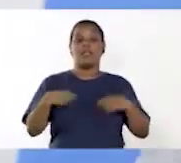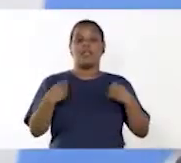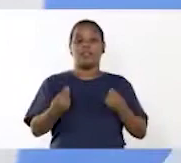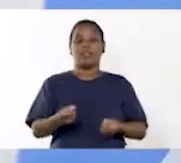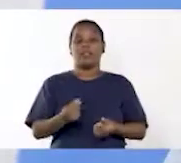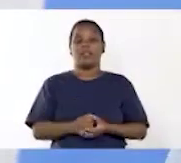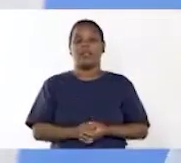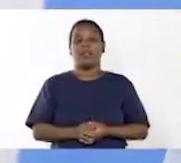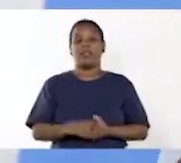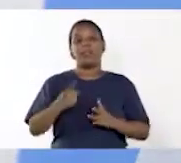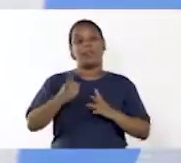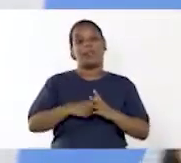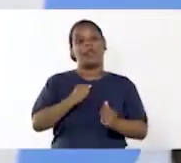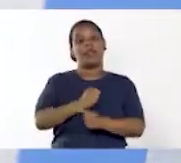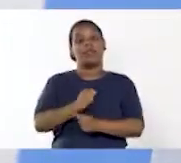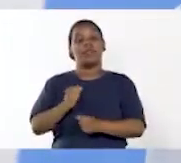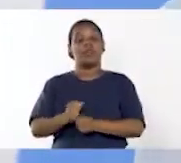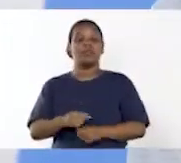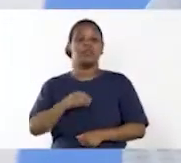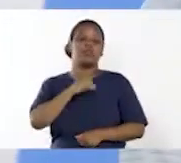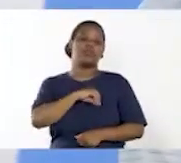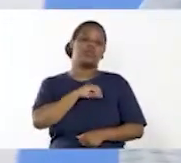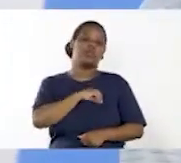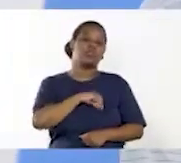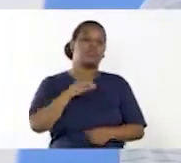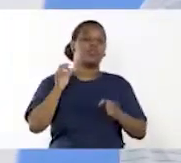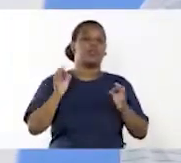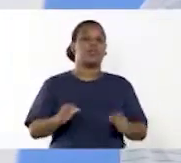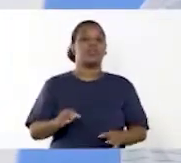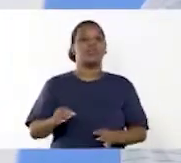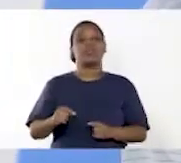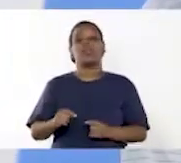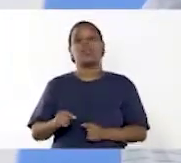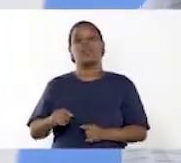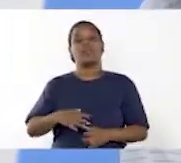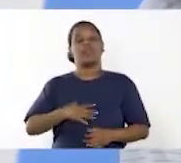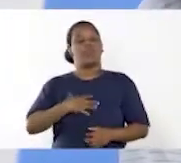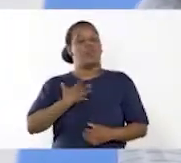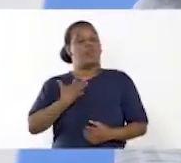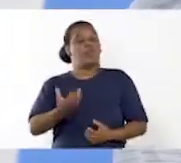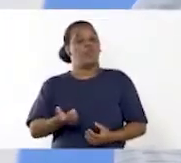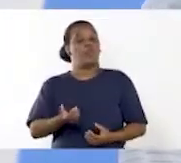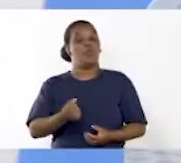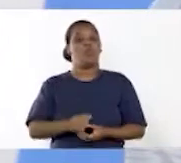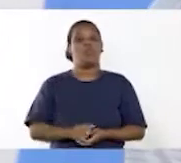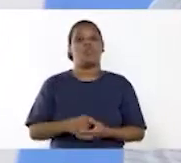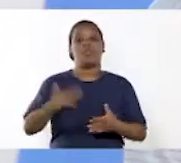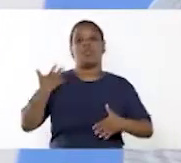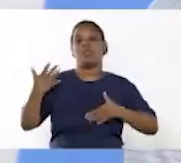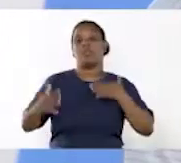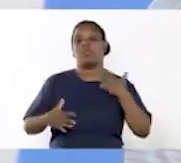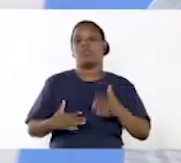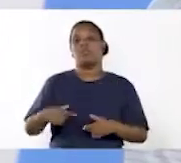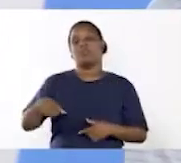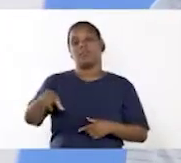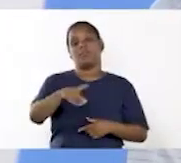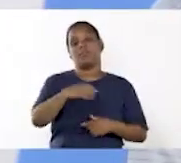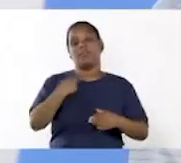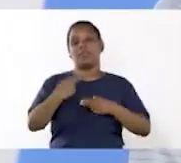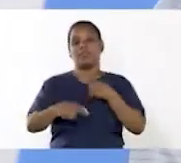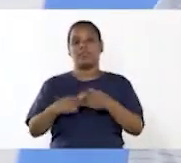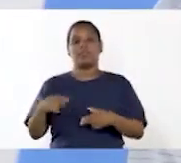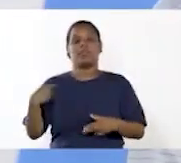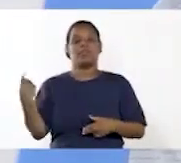para que el profesor sienta de verdad orgullo de la actividad que han estado haciendo